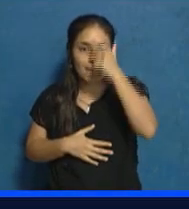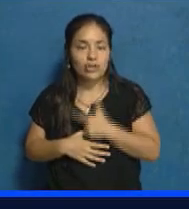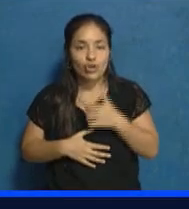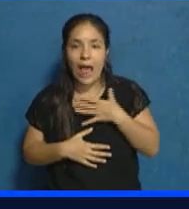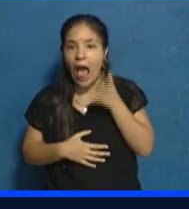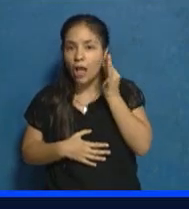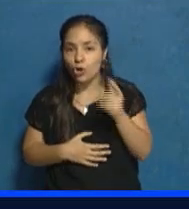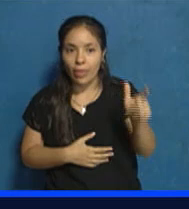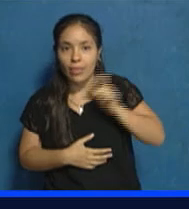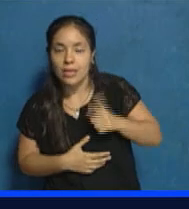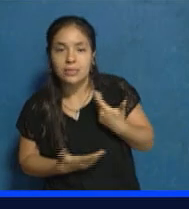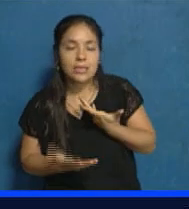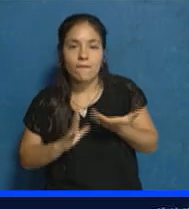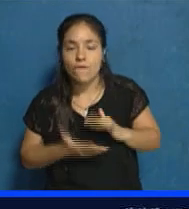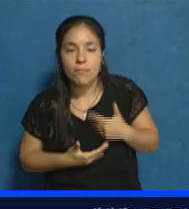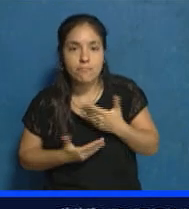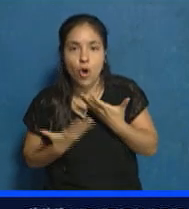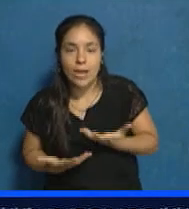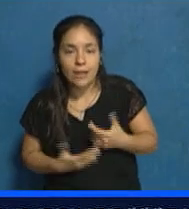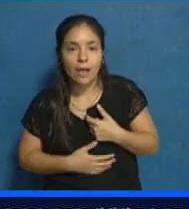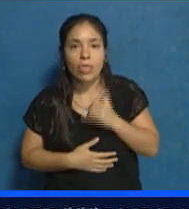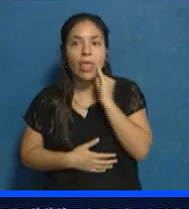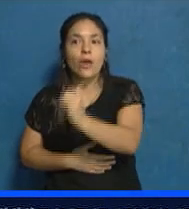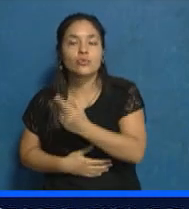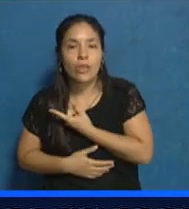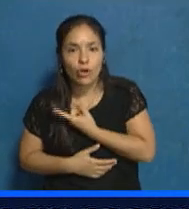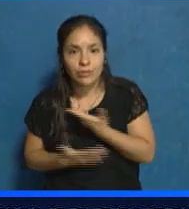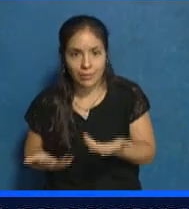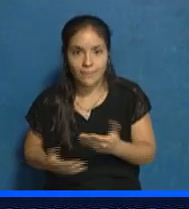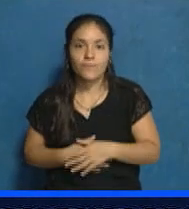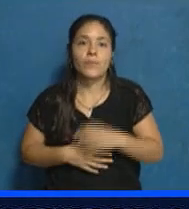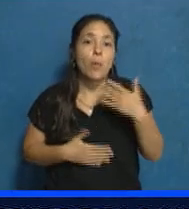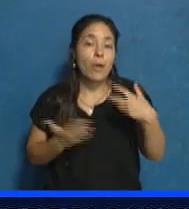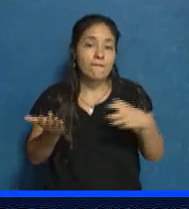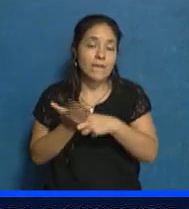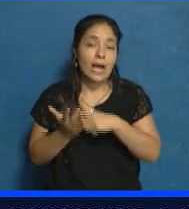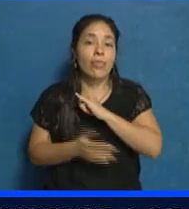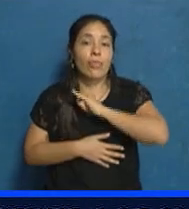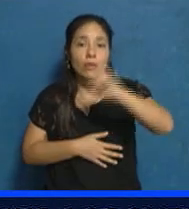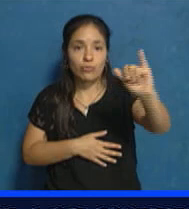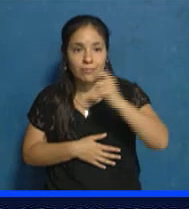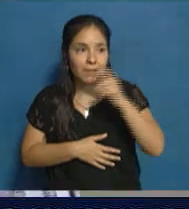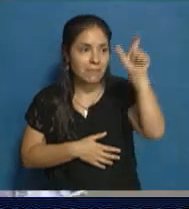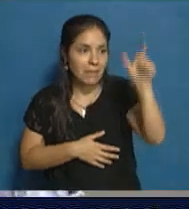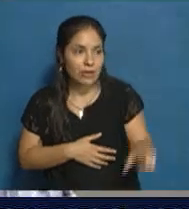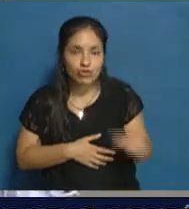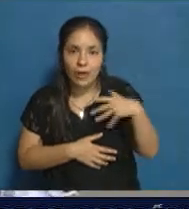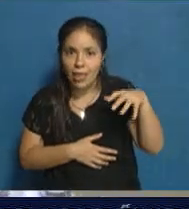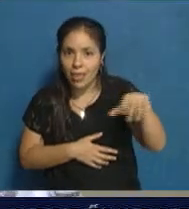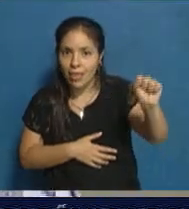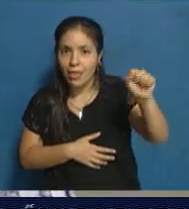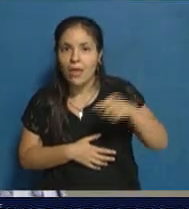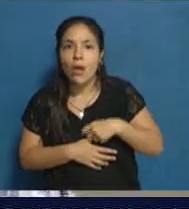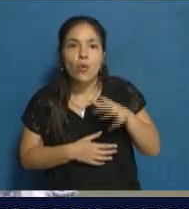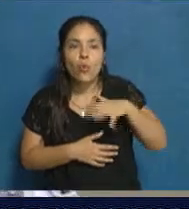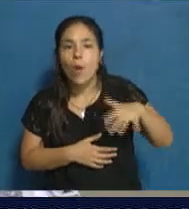afectado? ¿Dónde denunciar y cómo? Por ejemplo, puede denunciar también, ya sea en una fiscalía, si puede identificar a la persona, si puede identificar cuál